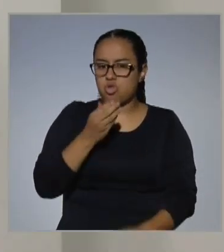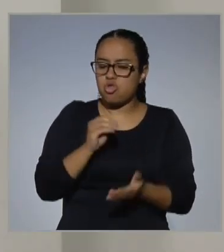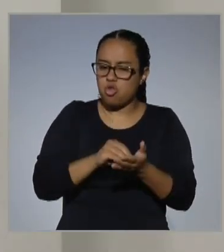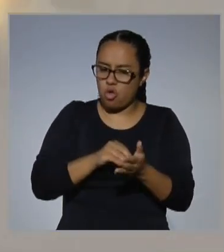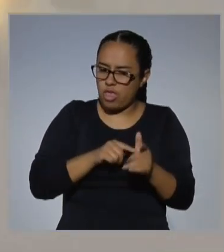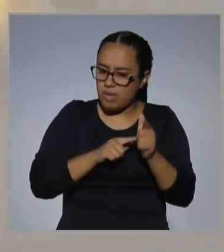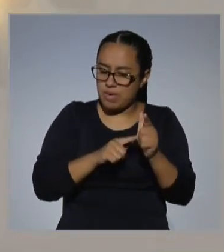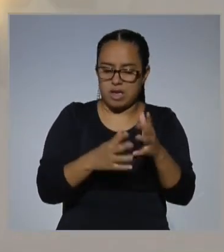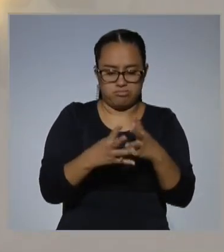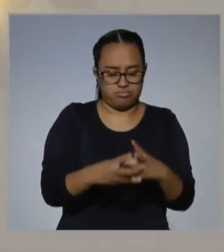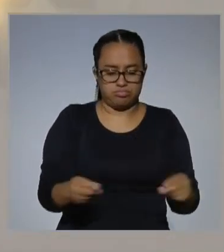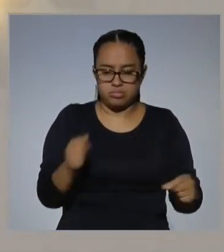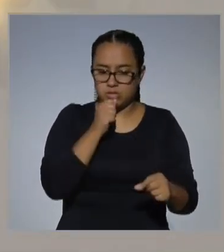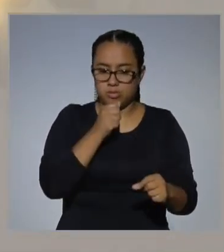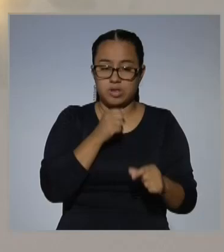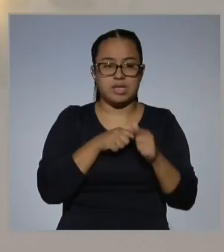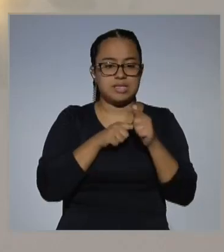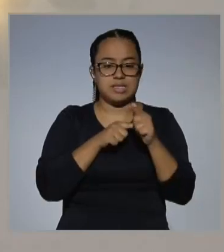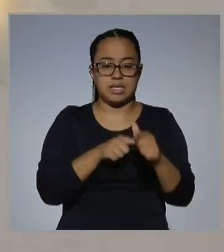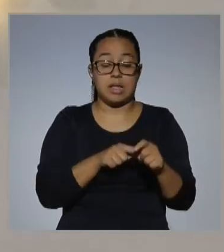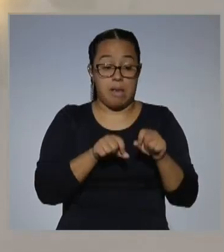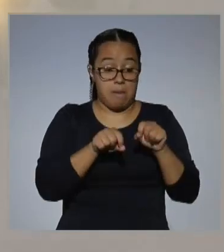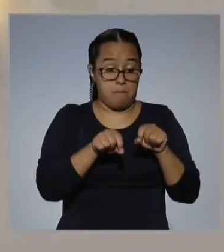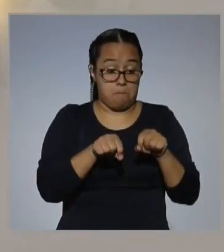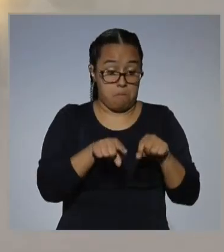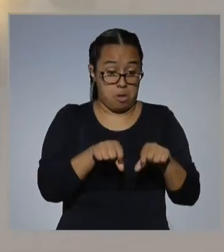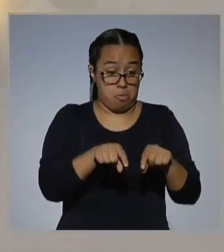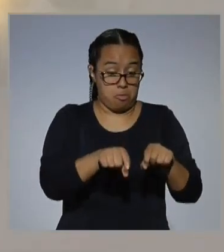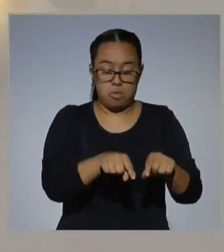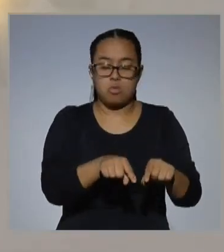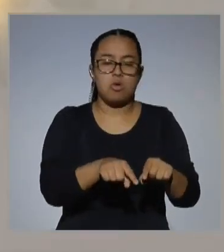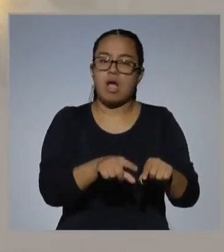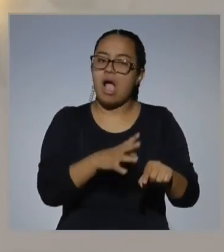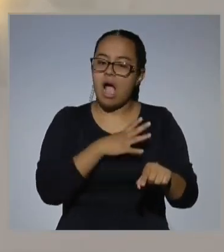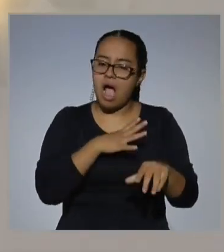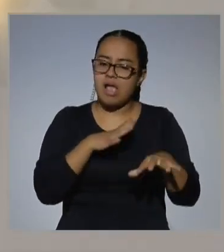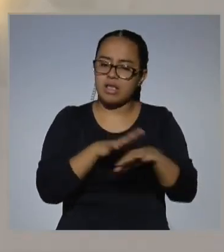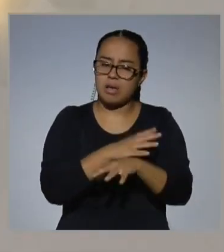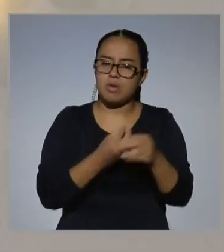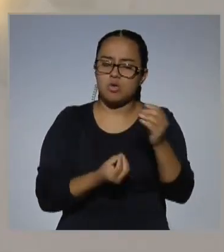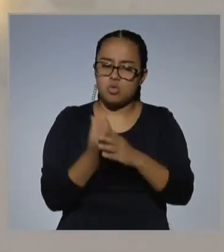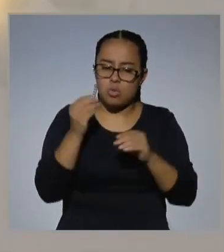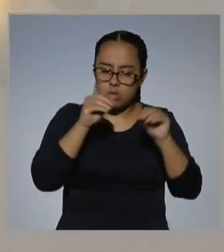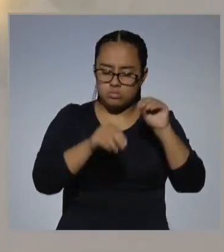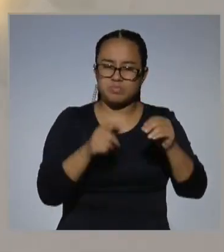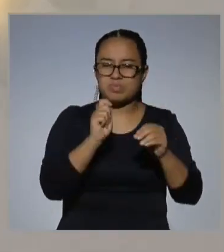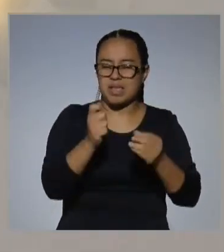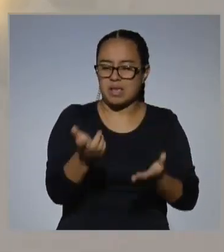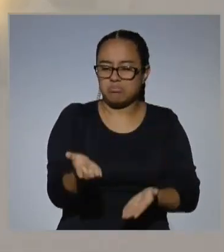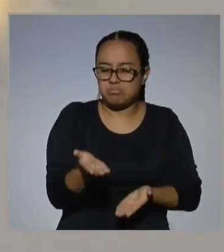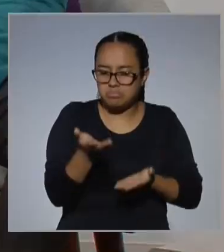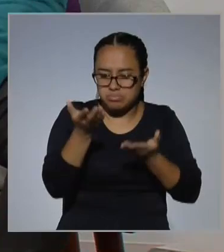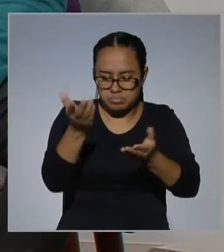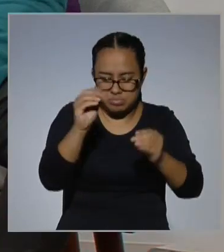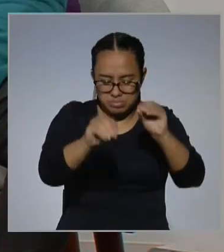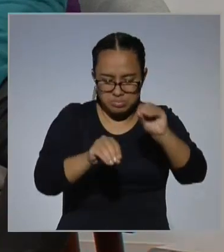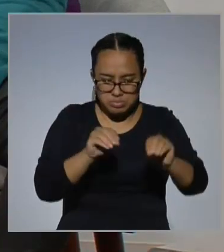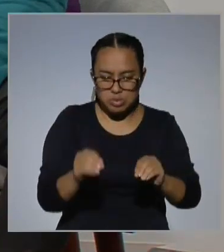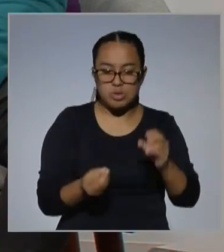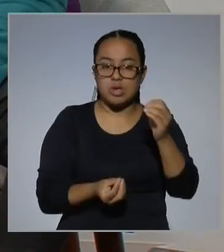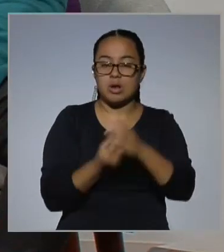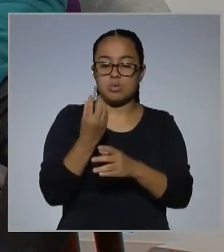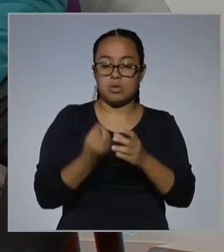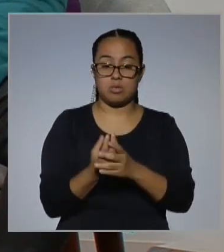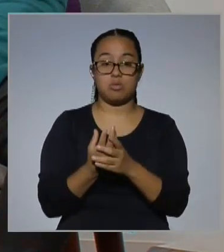y por lo mismo no se queda estática. Cada quien le va aportando los altares, lo que decían. Hay elementos que ya